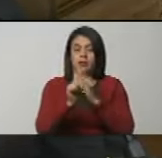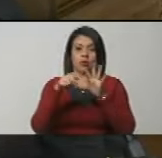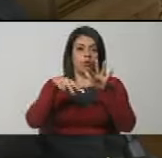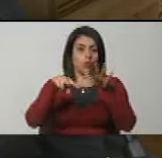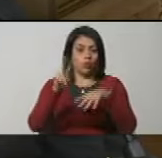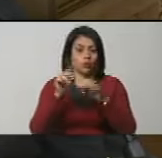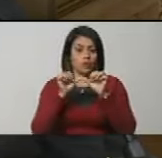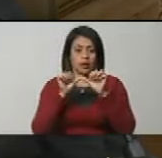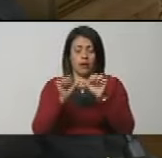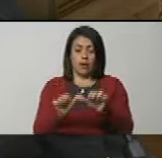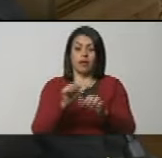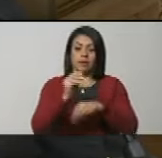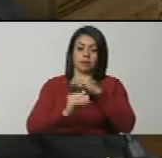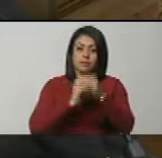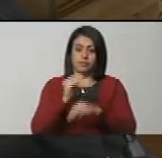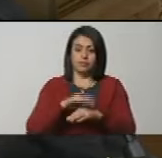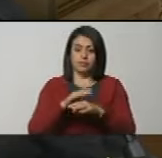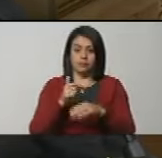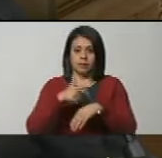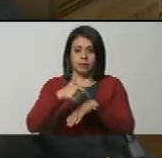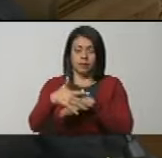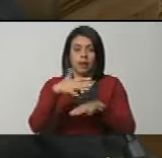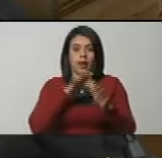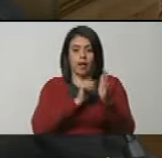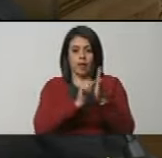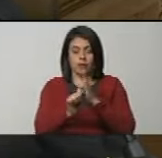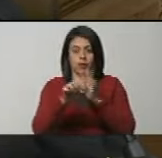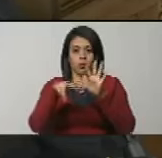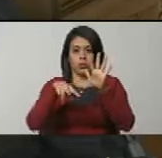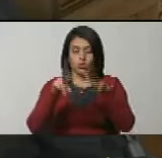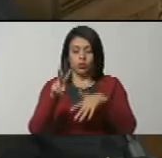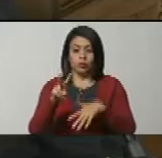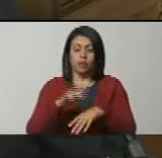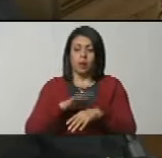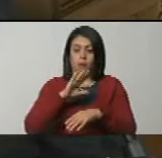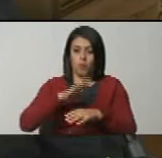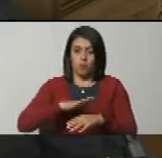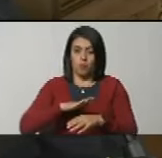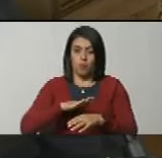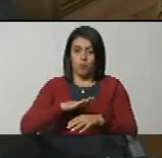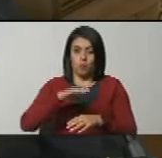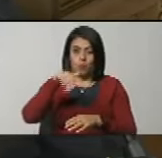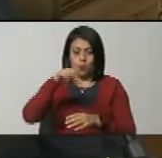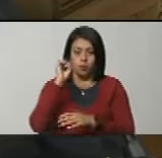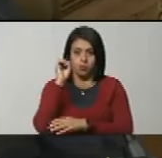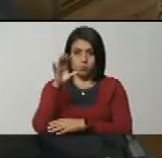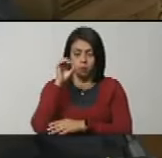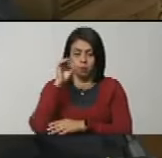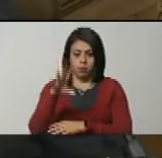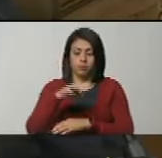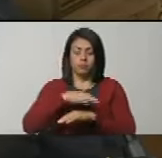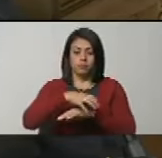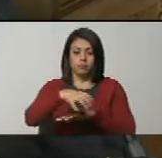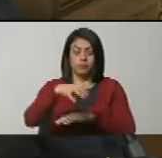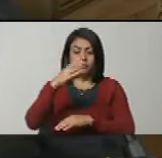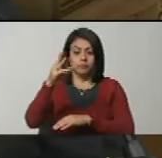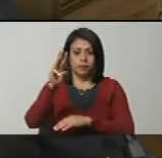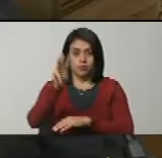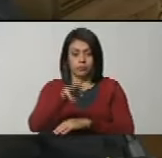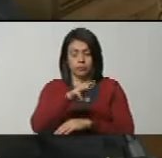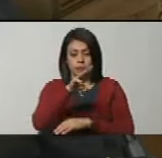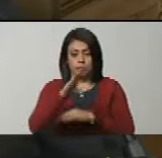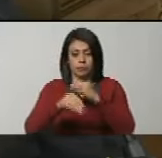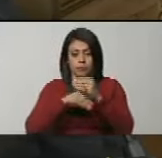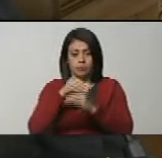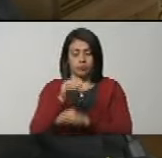12, quedando redactado en los siguientes términos. Artículo 12. El poder legislativo del Estado Guayana Esequiba será ejercido por un